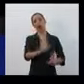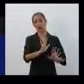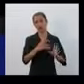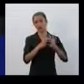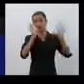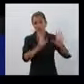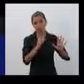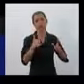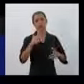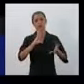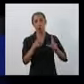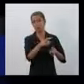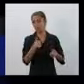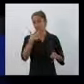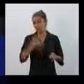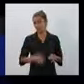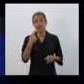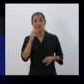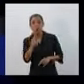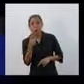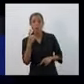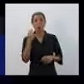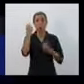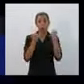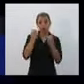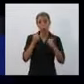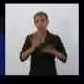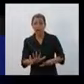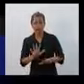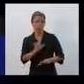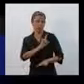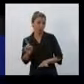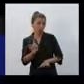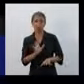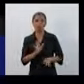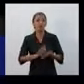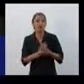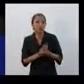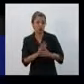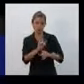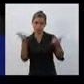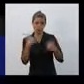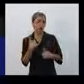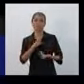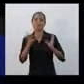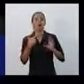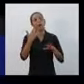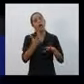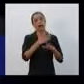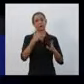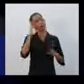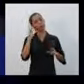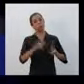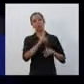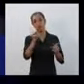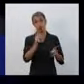resuelva de ese modo la verdad ante cada problema tenemos muchas alternativas para resolver yo no soy un dogmático van a ver